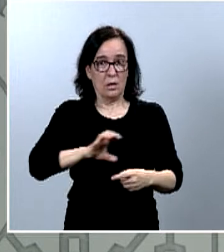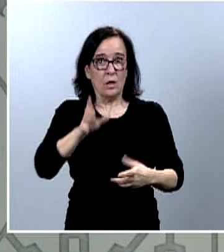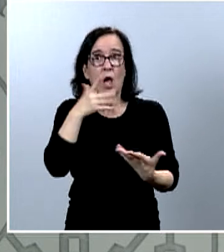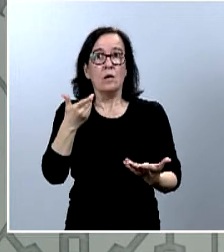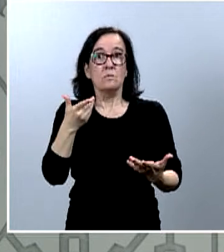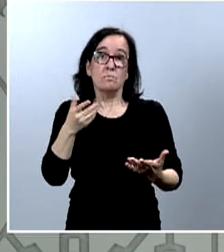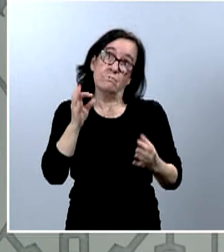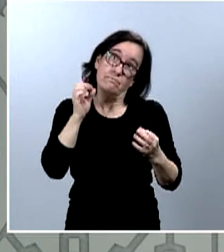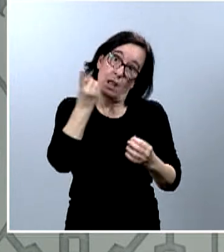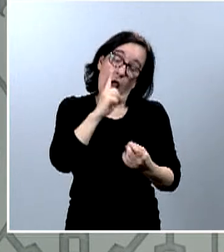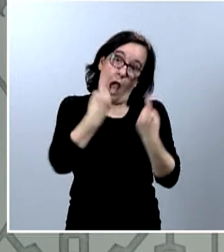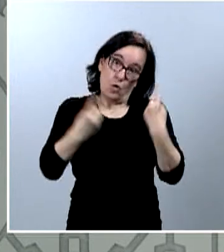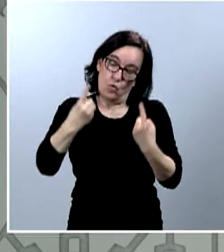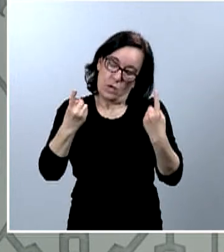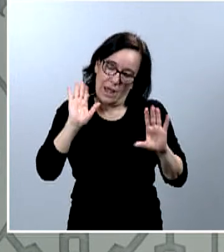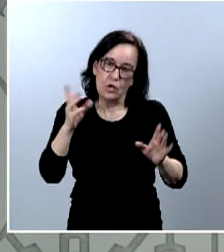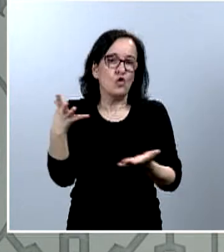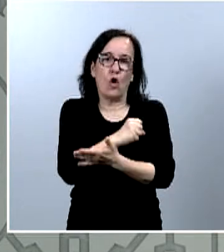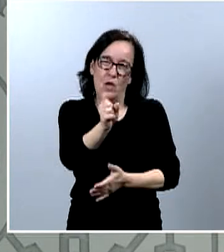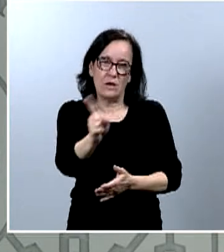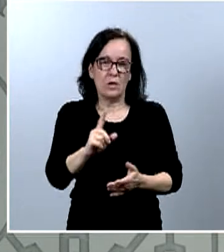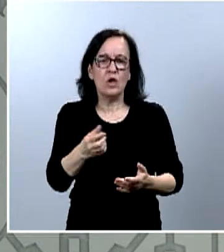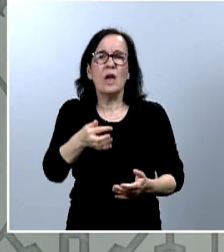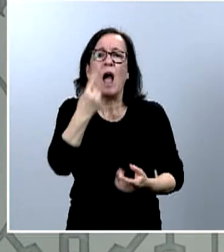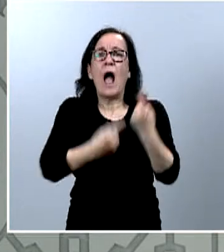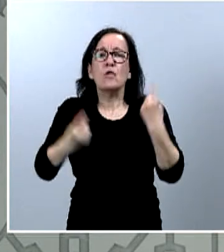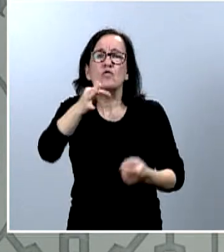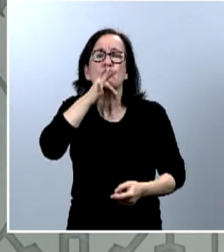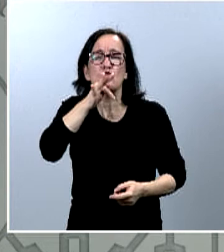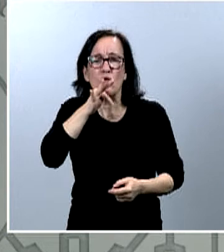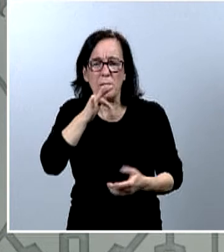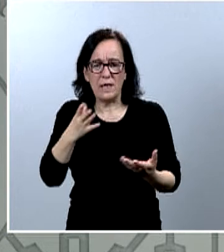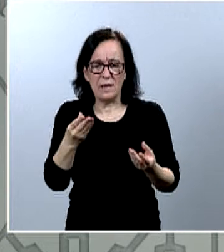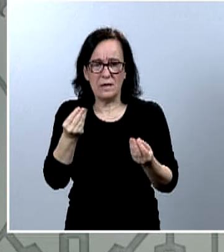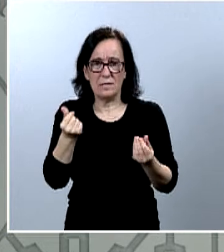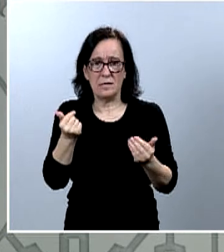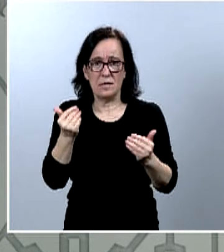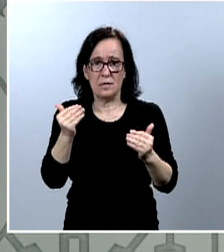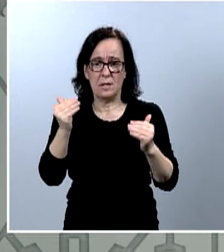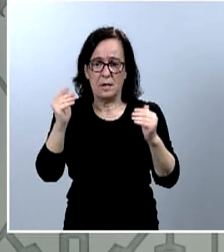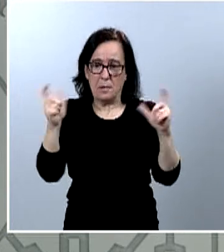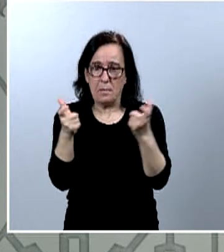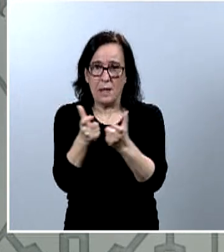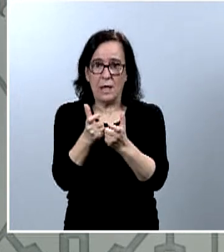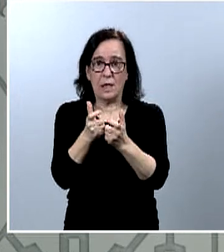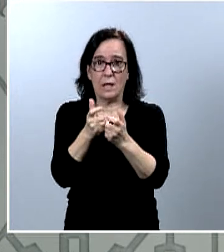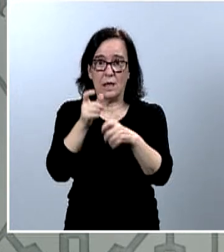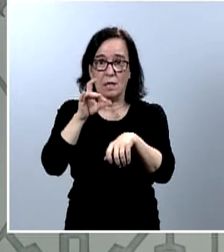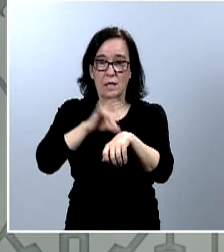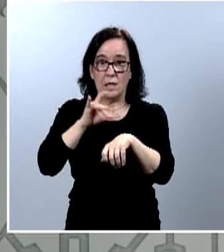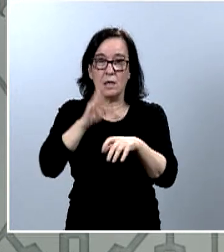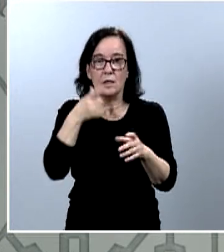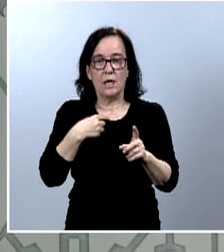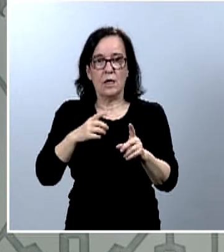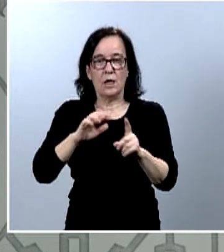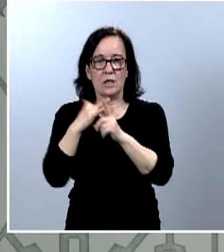pero sabiendo que algunas de ellas están todavía, aunque haya una disminución muy importante de casos, en una situación de presión por